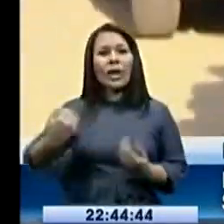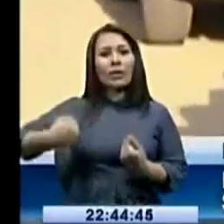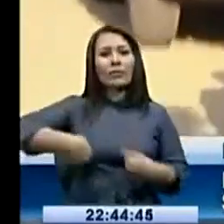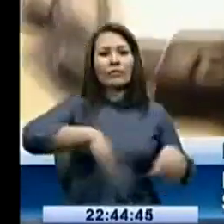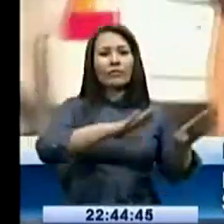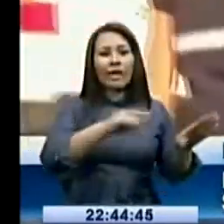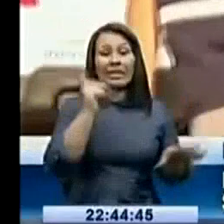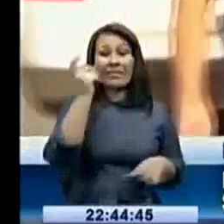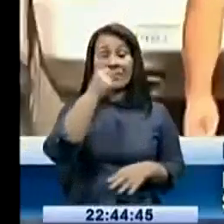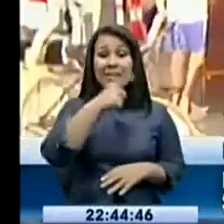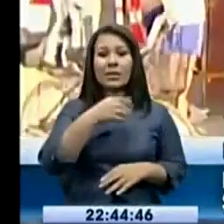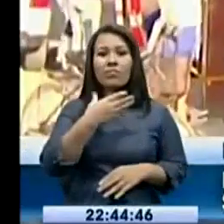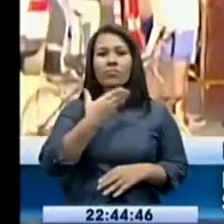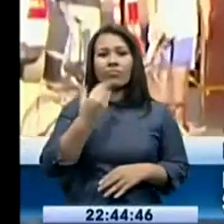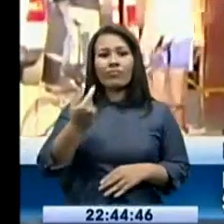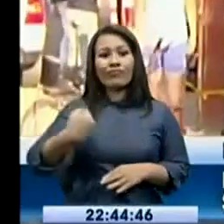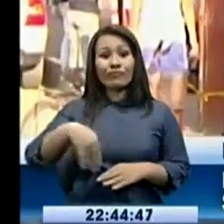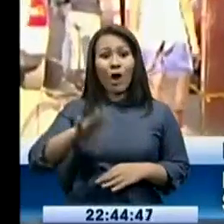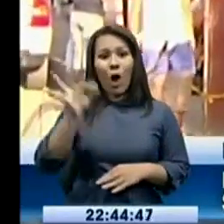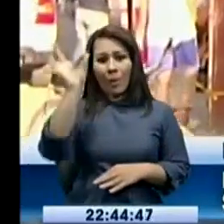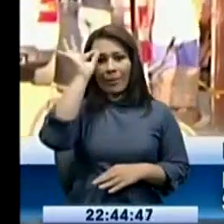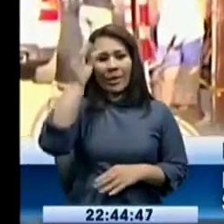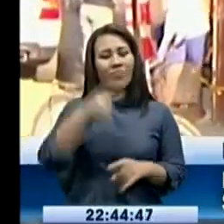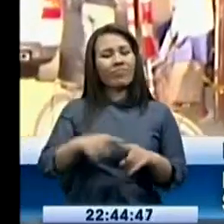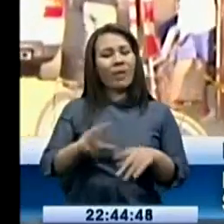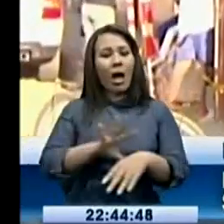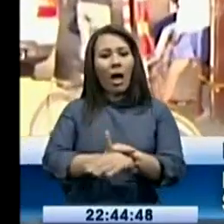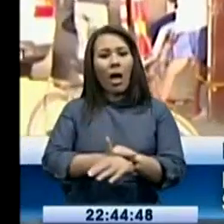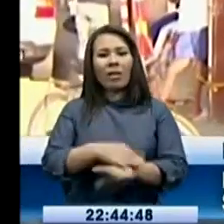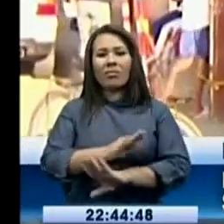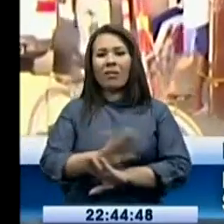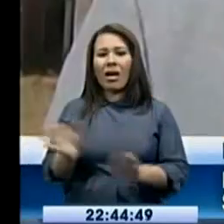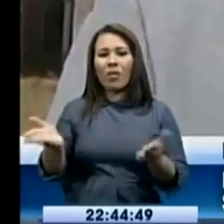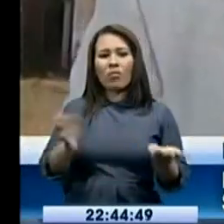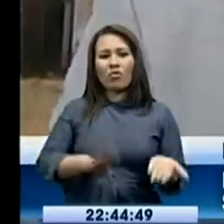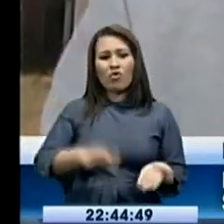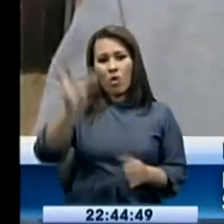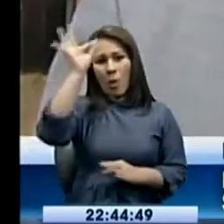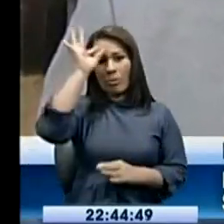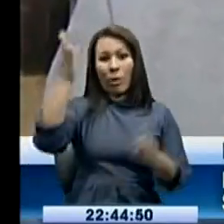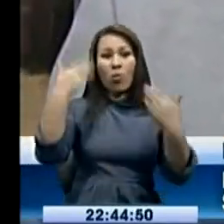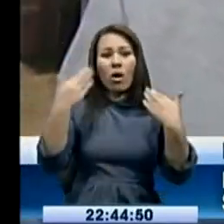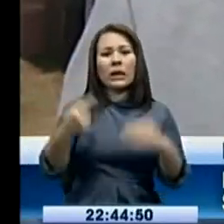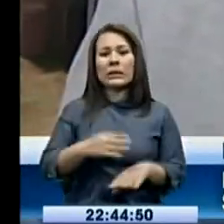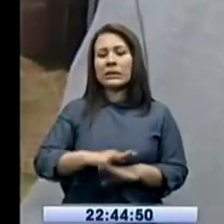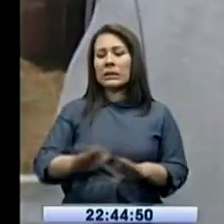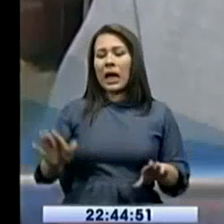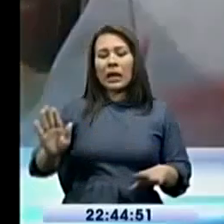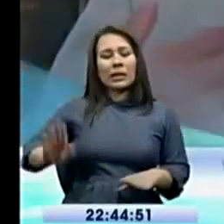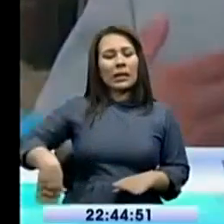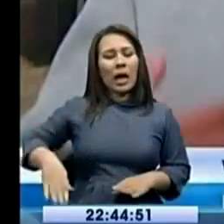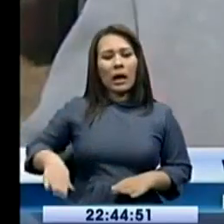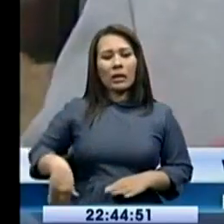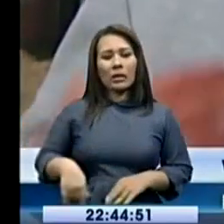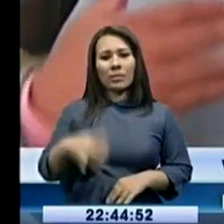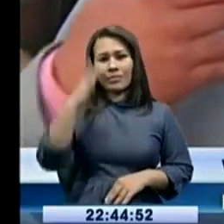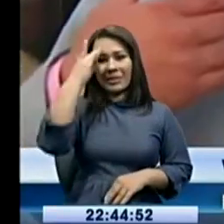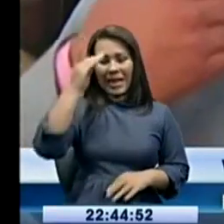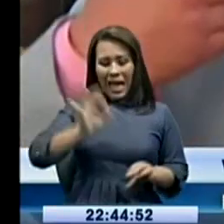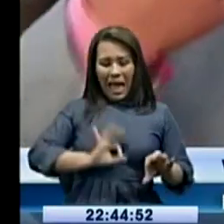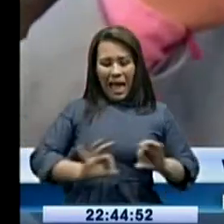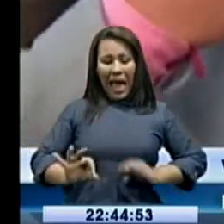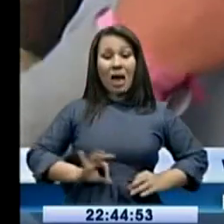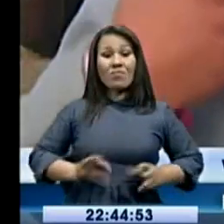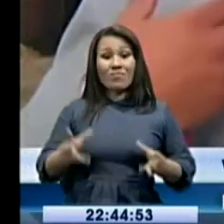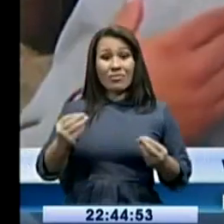derivado a otro hospital. Falleció poco después. En el hospital de Guayaquil falleció y lo trasladaron nuevamente al hospital de Salitre, por cuanto las heridas eran